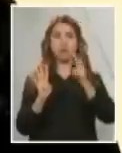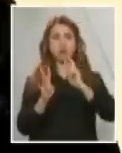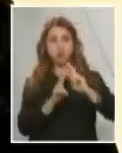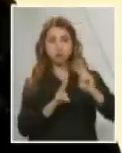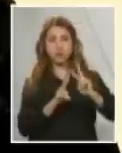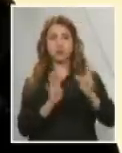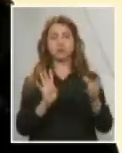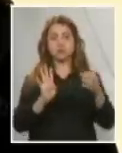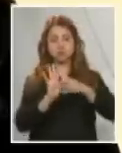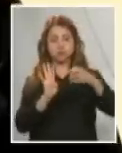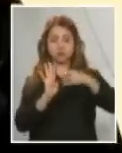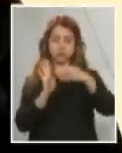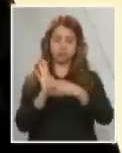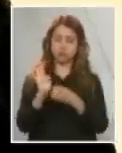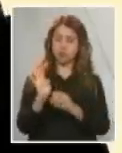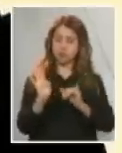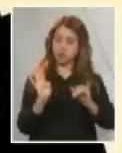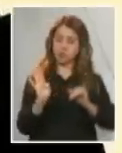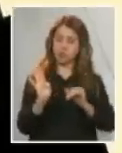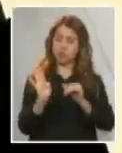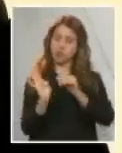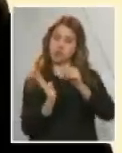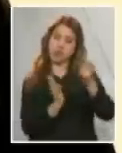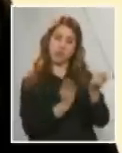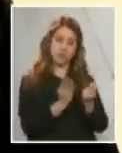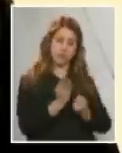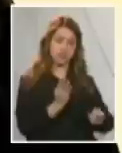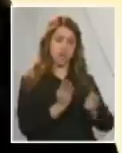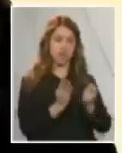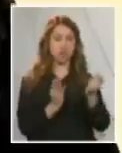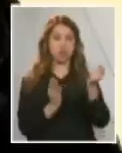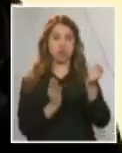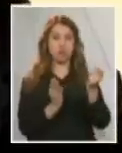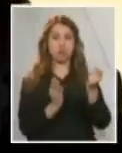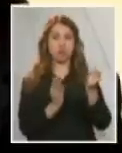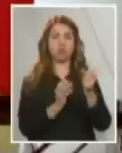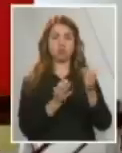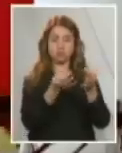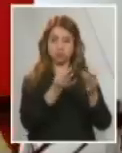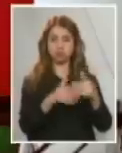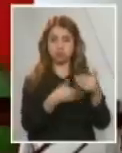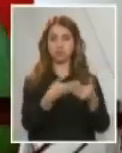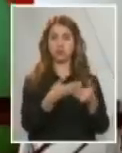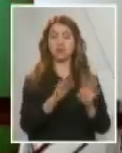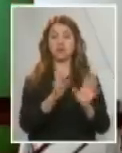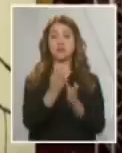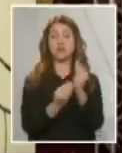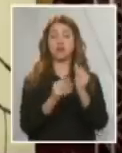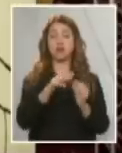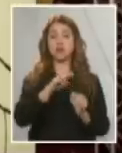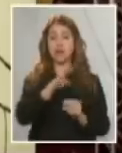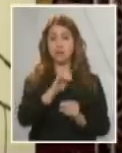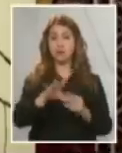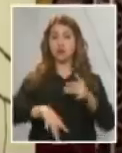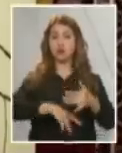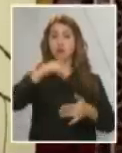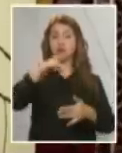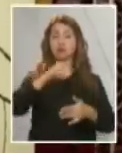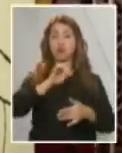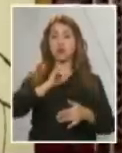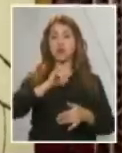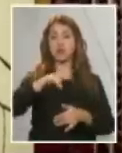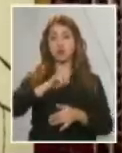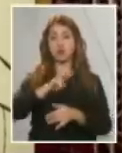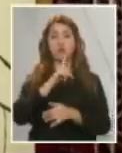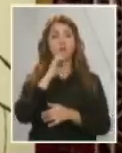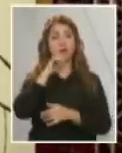soluciones parches sobre mi mano y de eso después lo fui pasando a un diseño ya más industrializable. Terminé este ramo y salió el concurso Innovatón